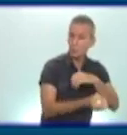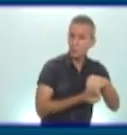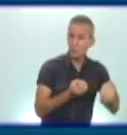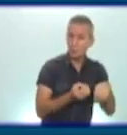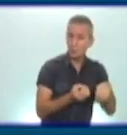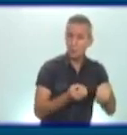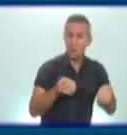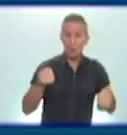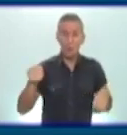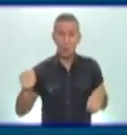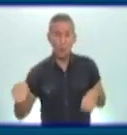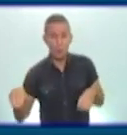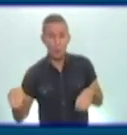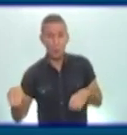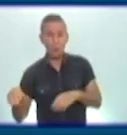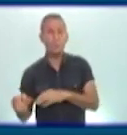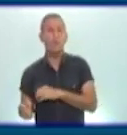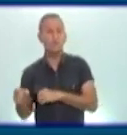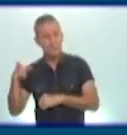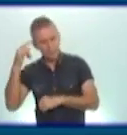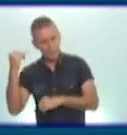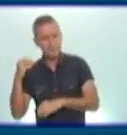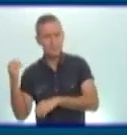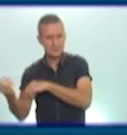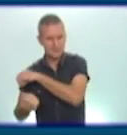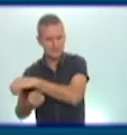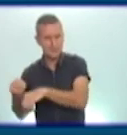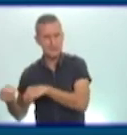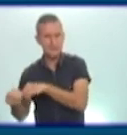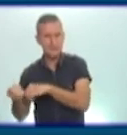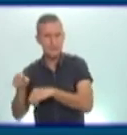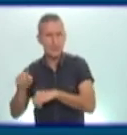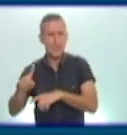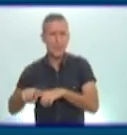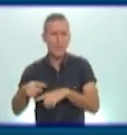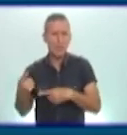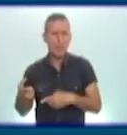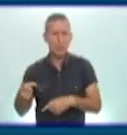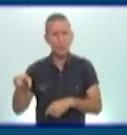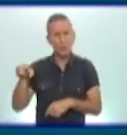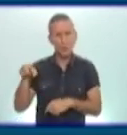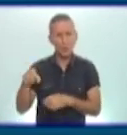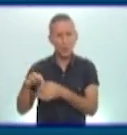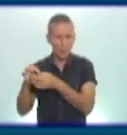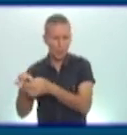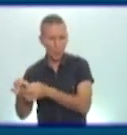con los morfemas, que sí varían porque nos determinan el género, el